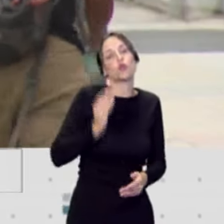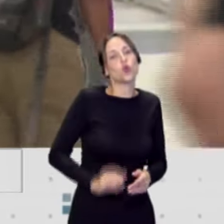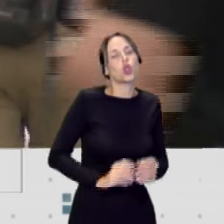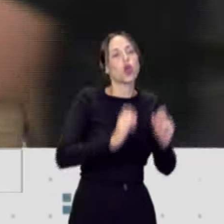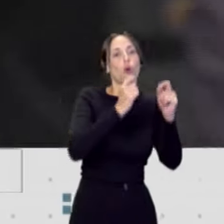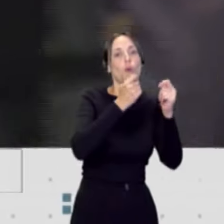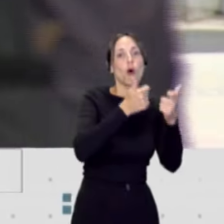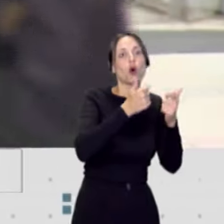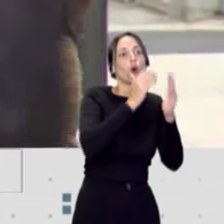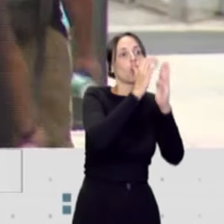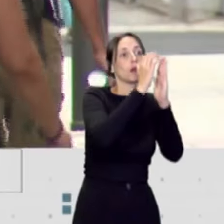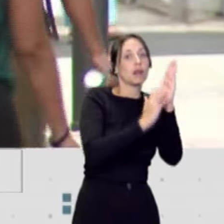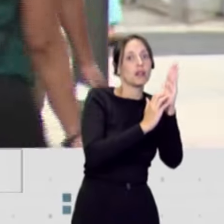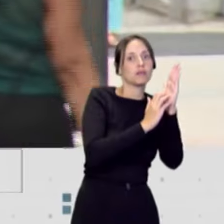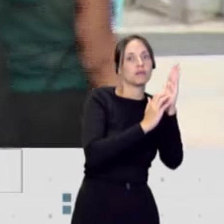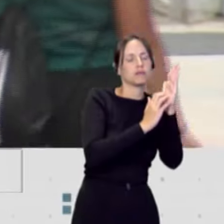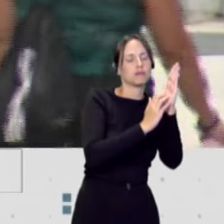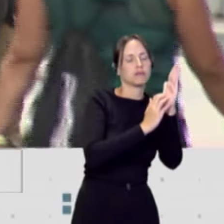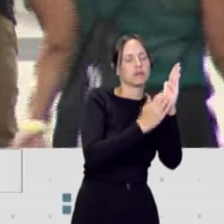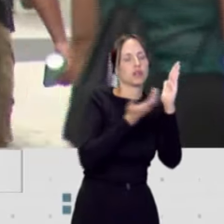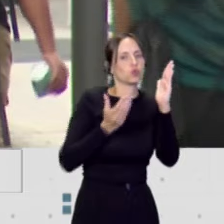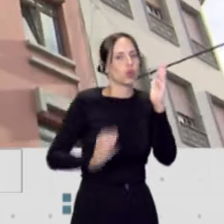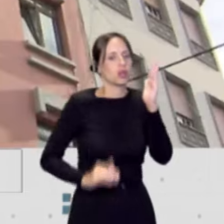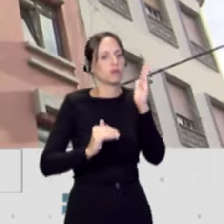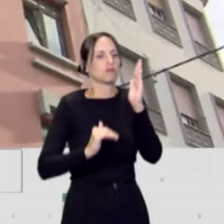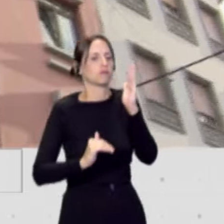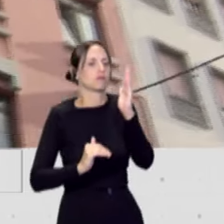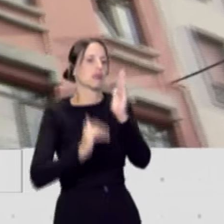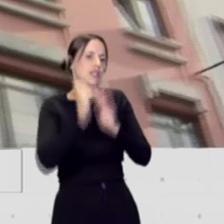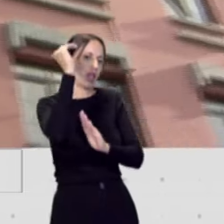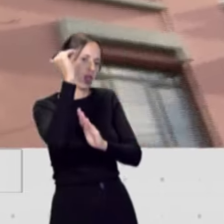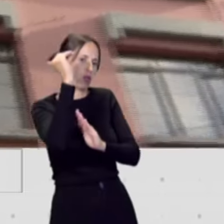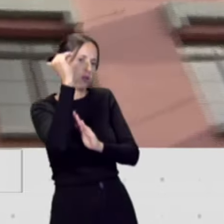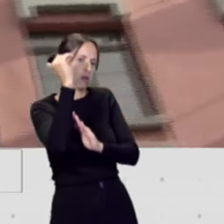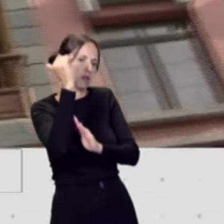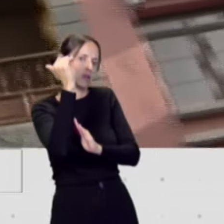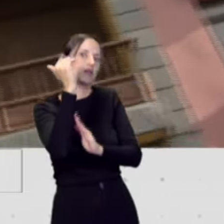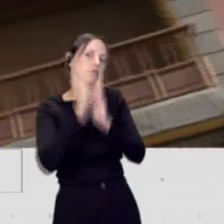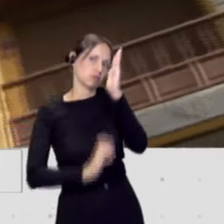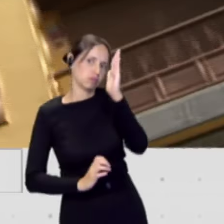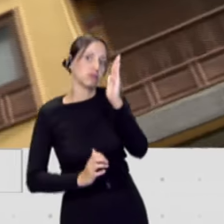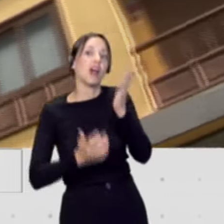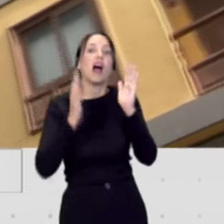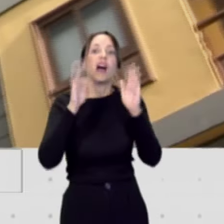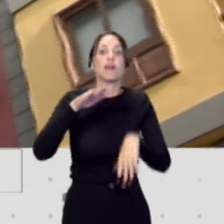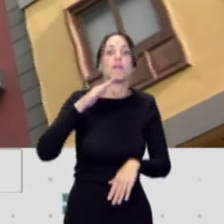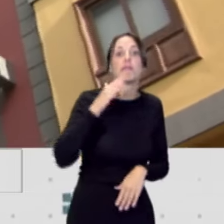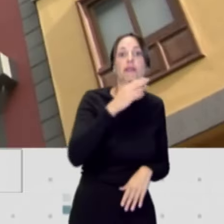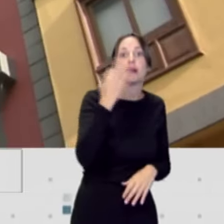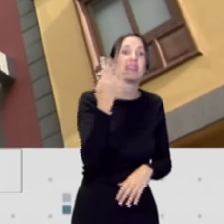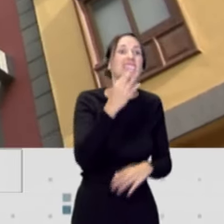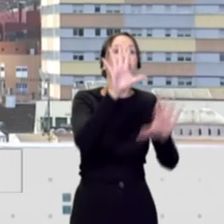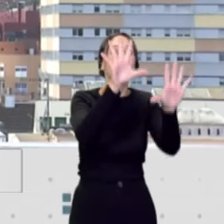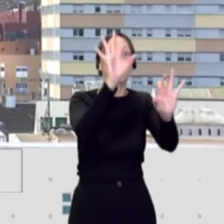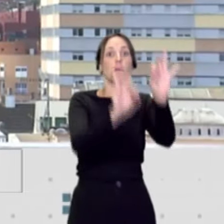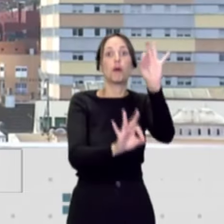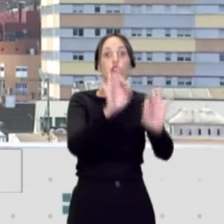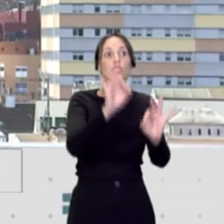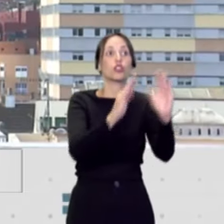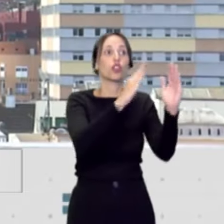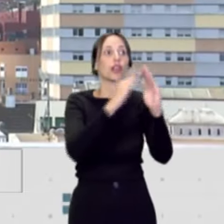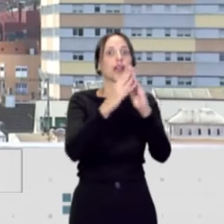el descenso. Con lo cual, aquellos que querían beneficiar, resulta que los han dañado. Y ha desaparecido un 10% adicional de la oferta disponible,